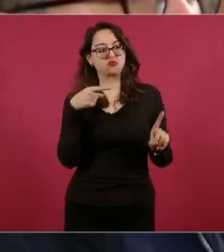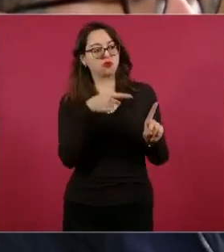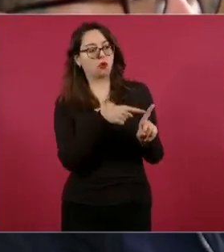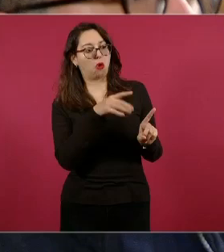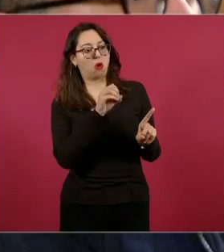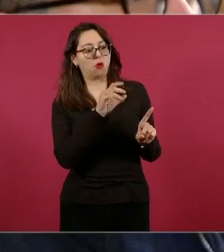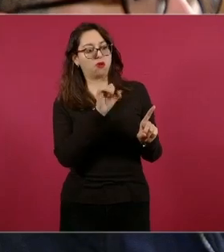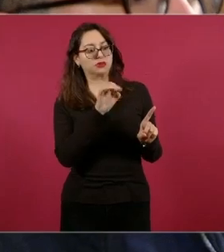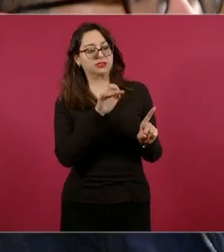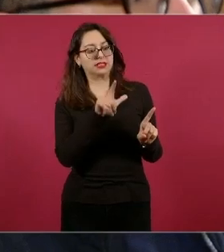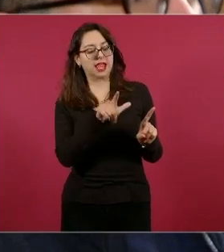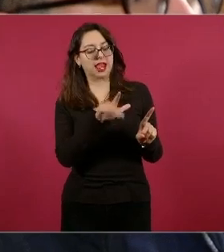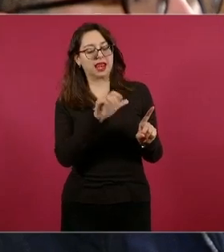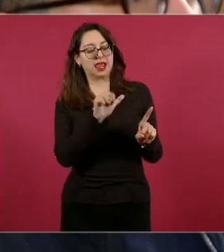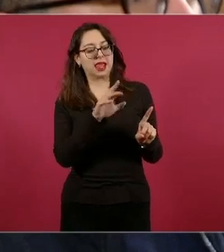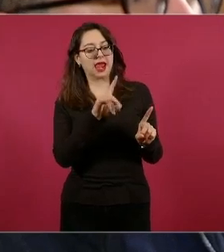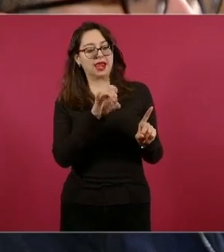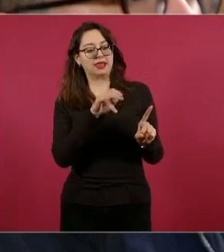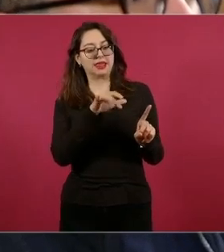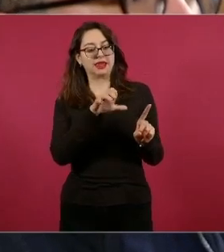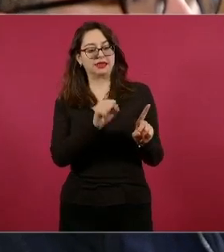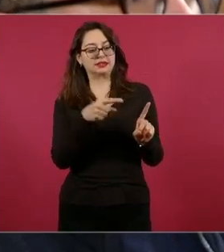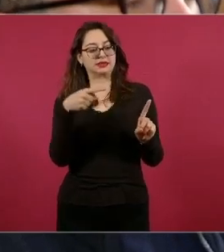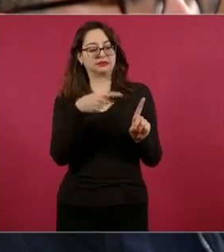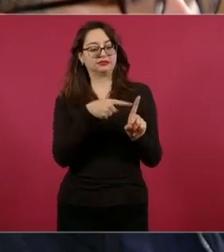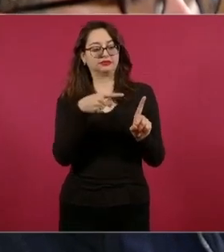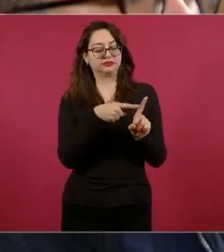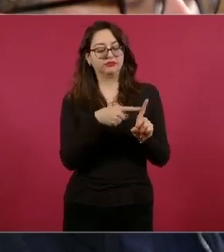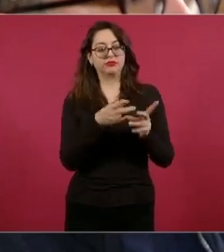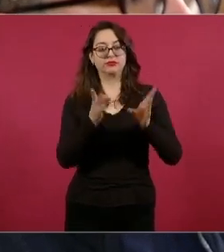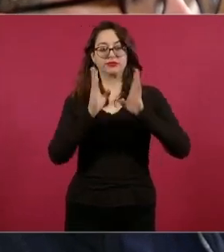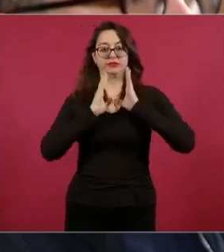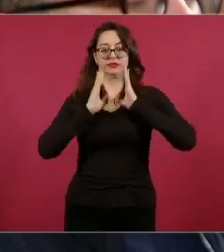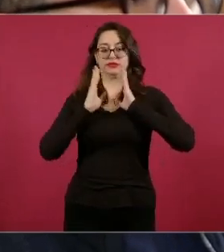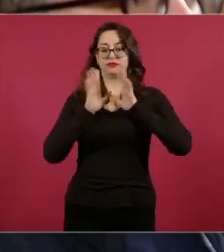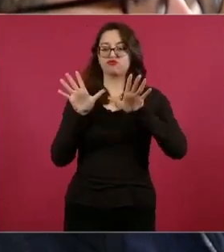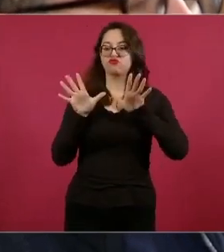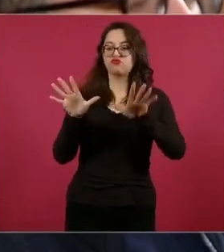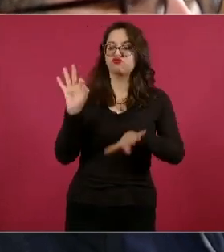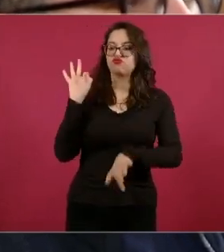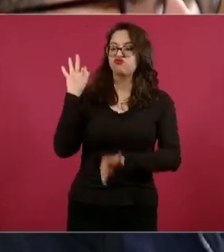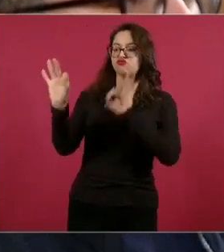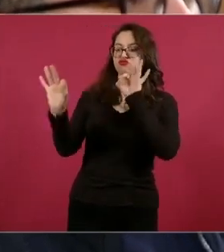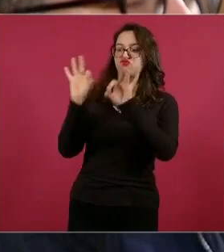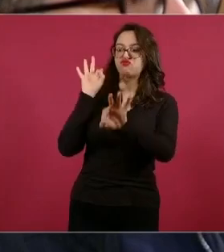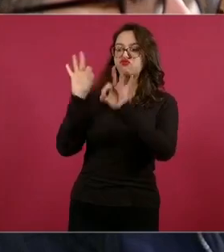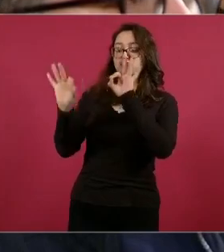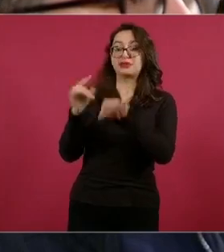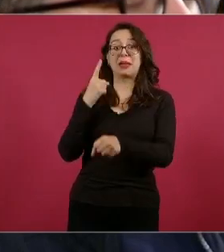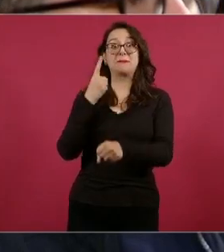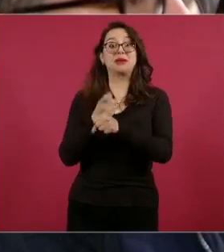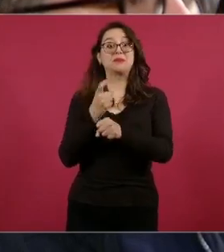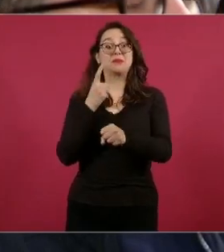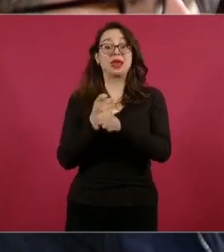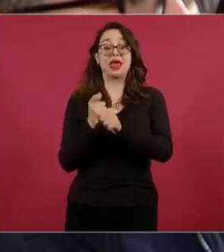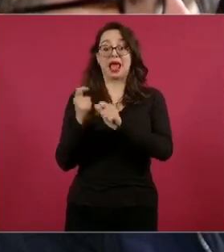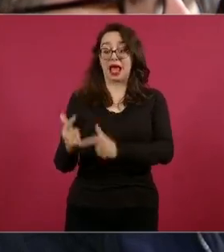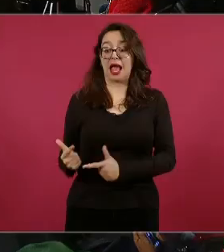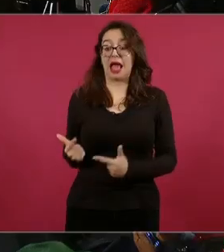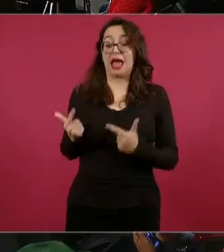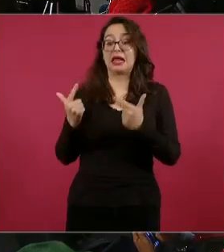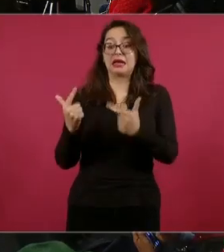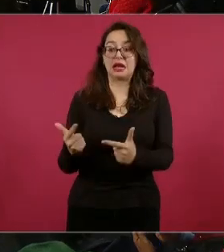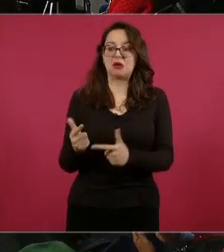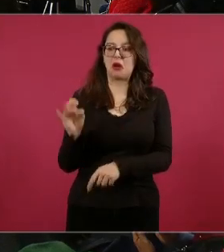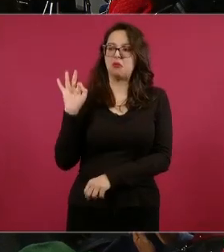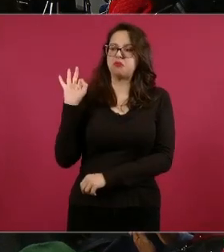cooptó a la primera generación de fuerzas aeromóviles del Ejército Mexicano, a la primera generación de fuerzas